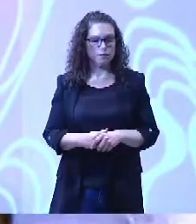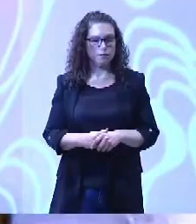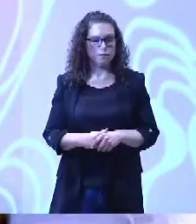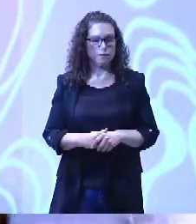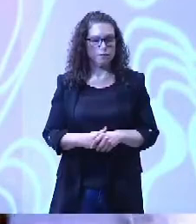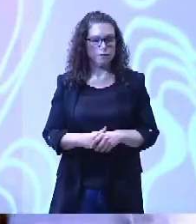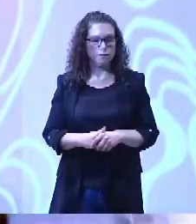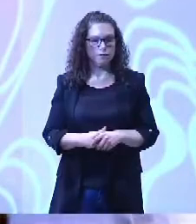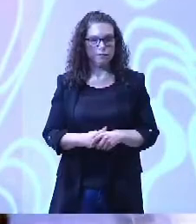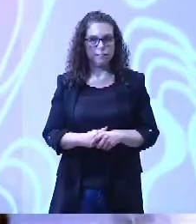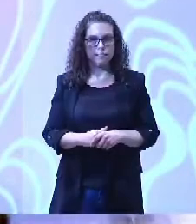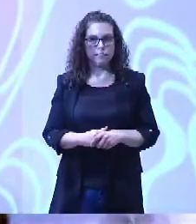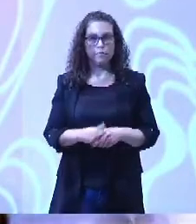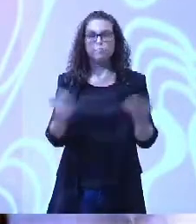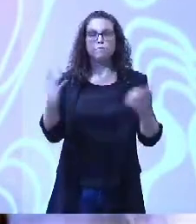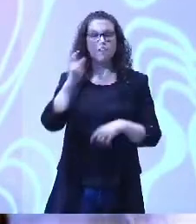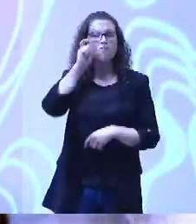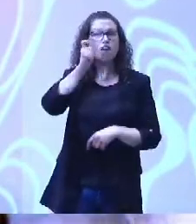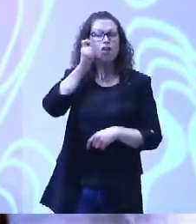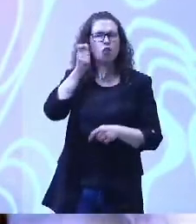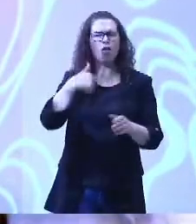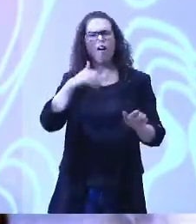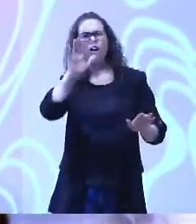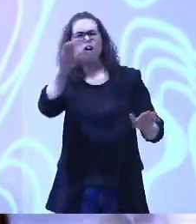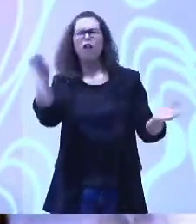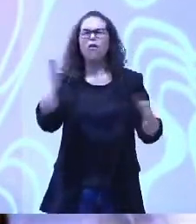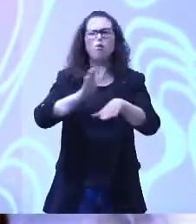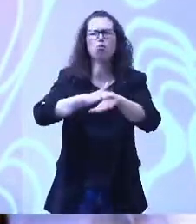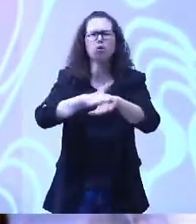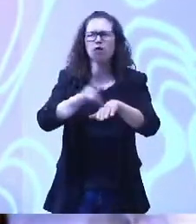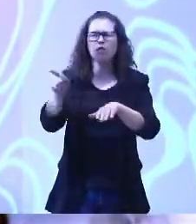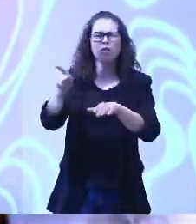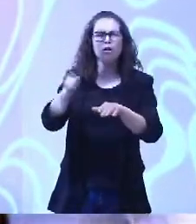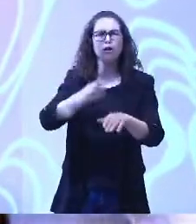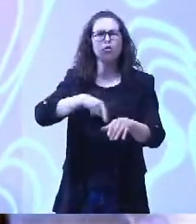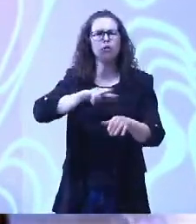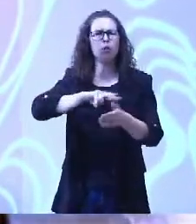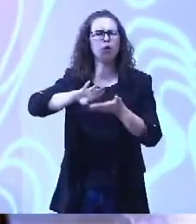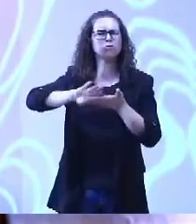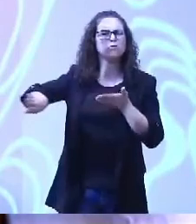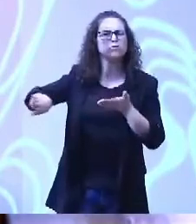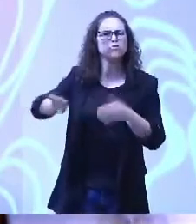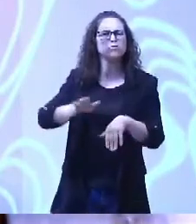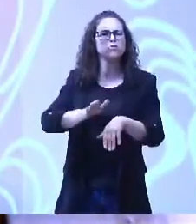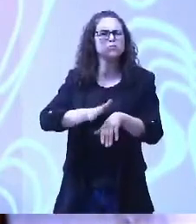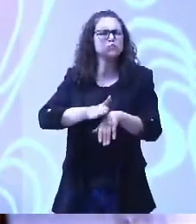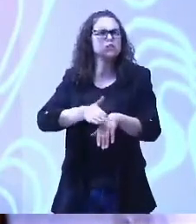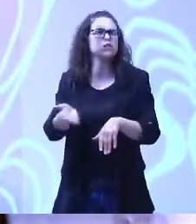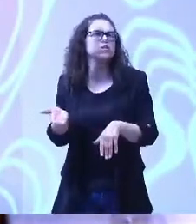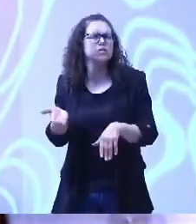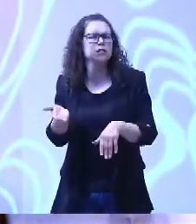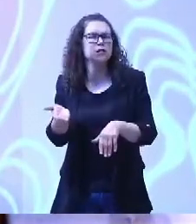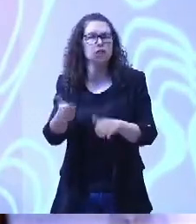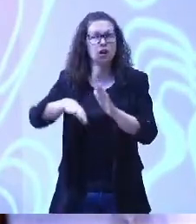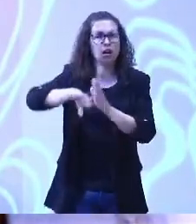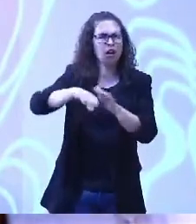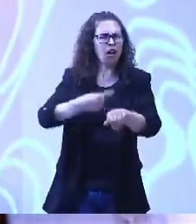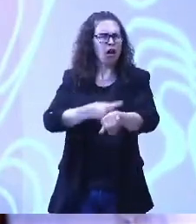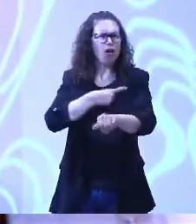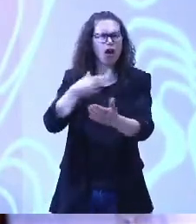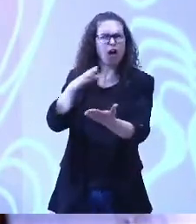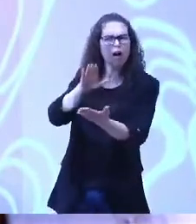Y ya habéis visto que ha salido Feijóo diciendo que ¿por qué? ¿Por qué no hablo con la ultraderecha de